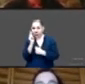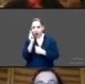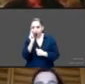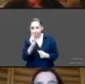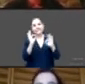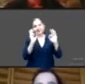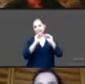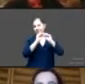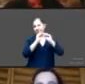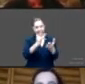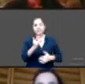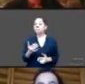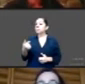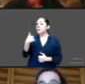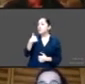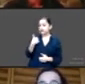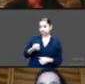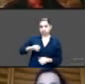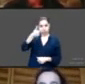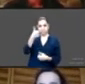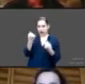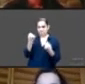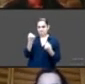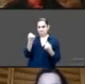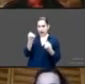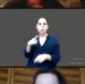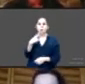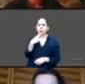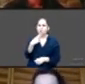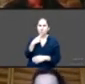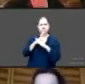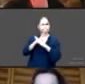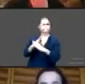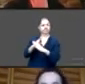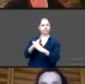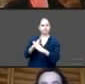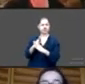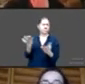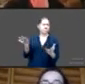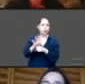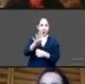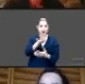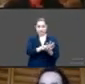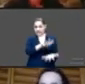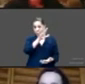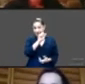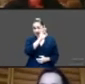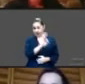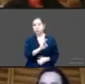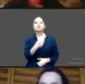utilizar en esa primera relación sexual, el 60% de las adolescentes que usan algún método es el condón.